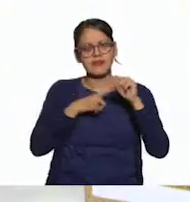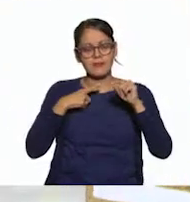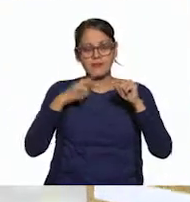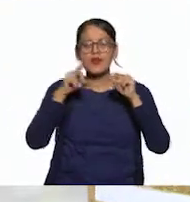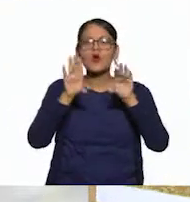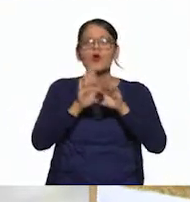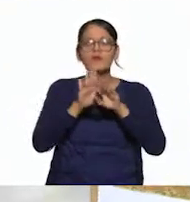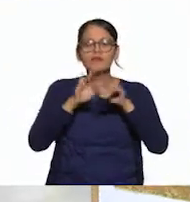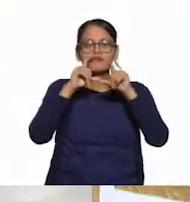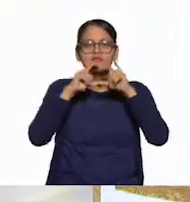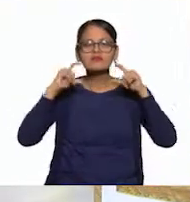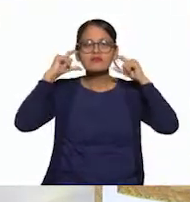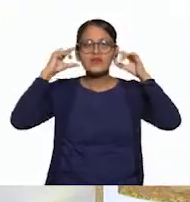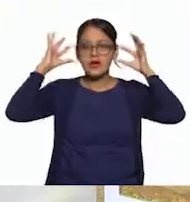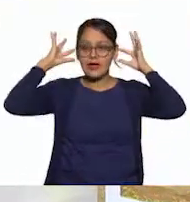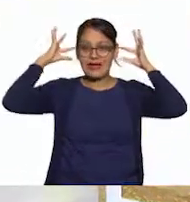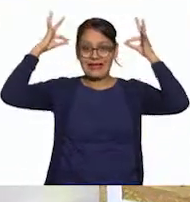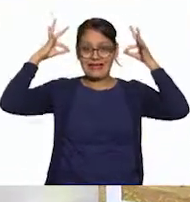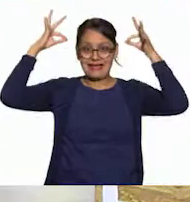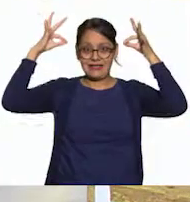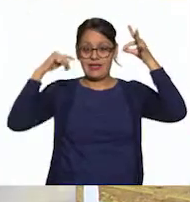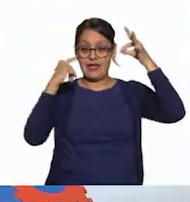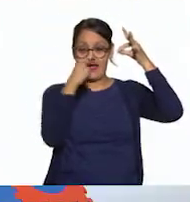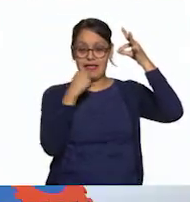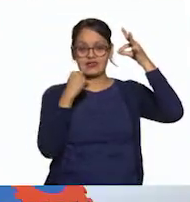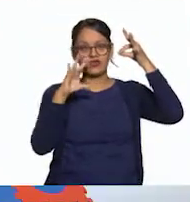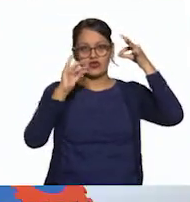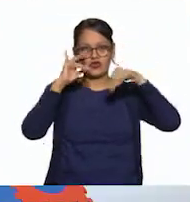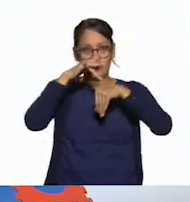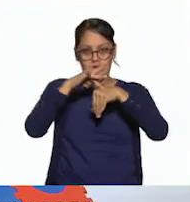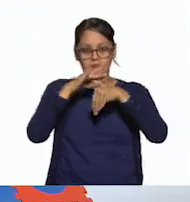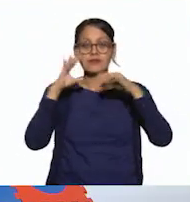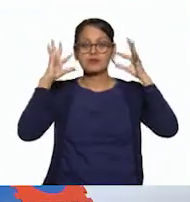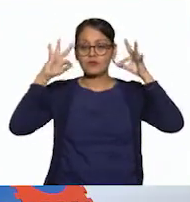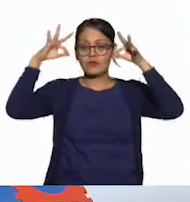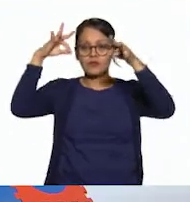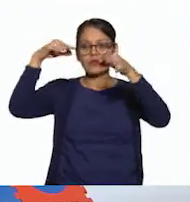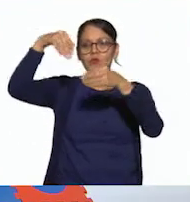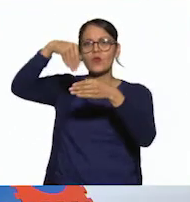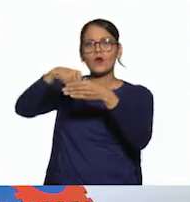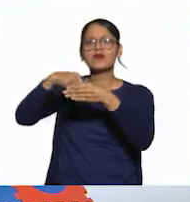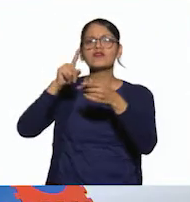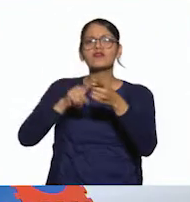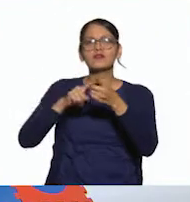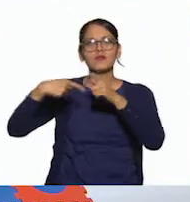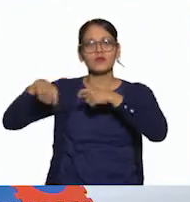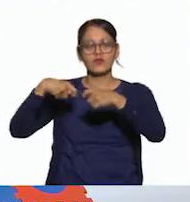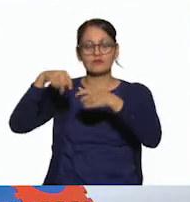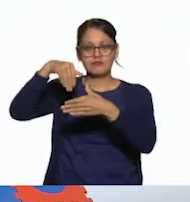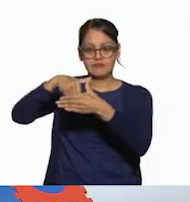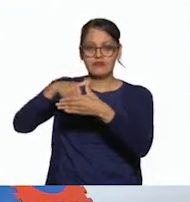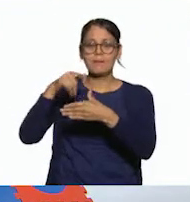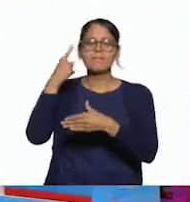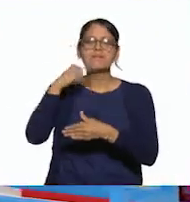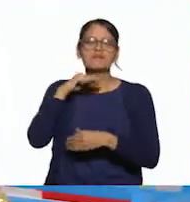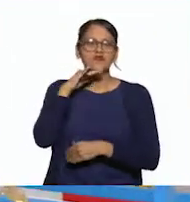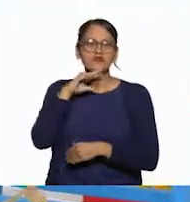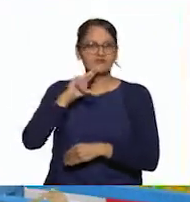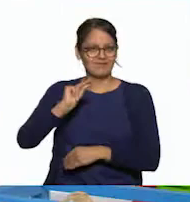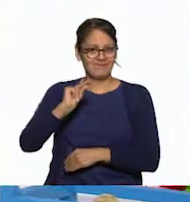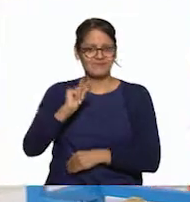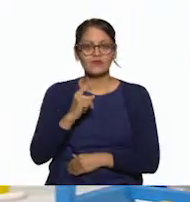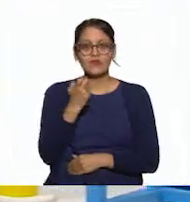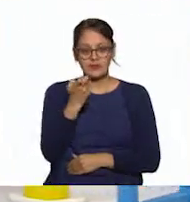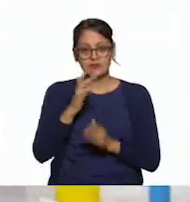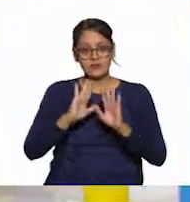los extremos y nunca tocando la parte del centro, y lo guarden en una bolsita para no contaminarlo. Ahora sí, una vez